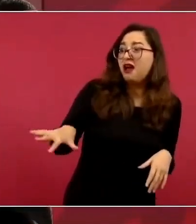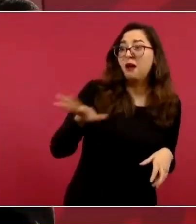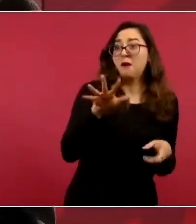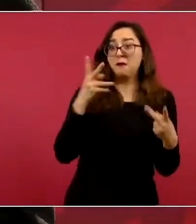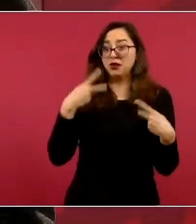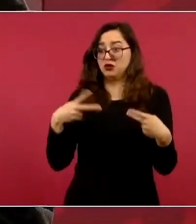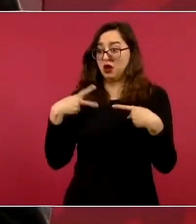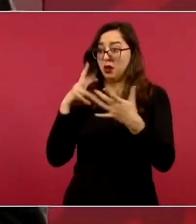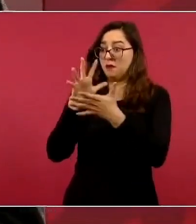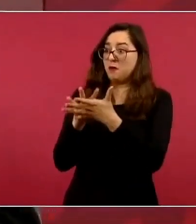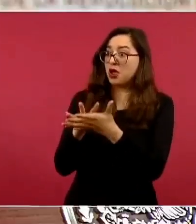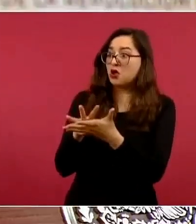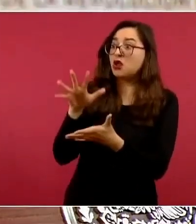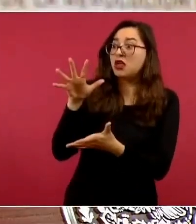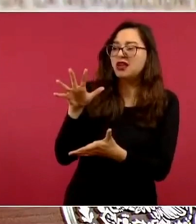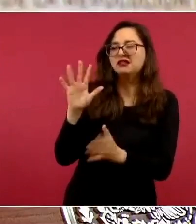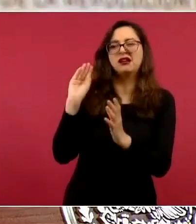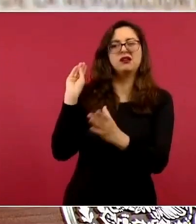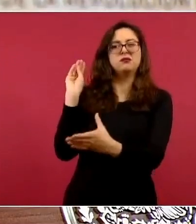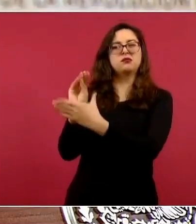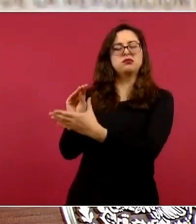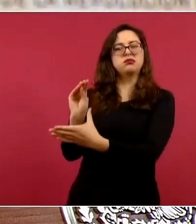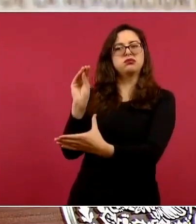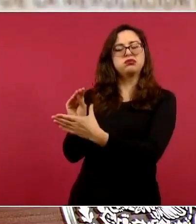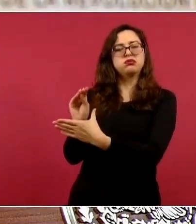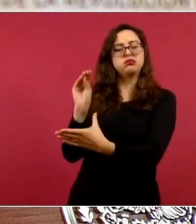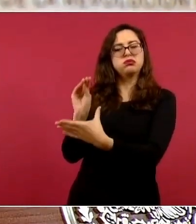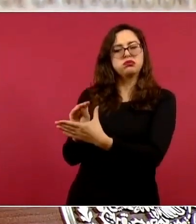decimos, esta es una transformación.